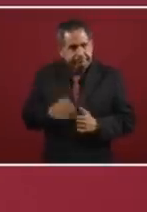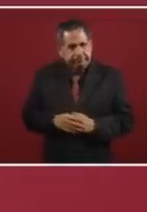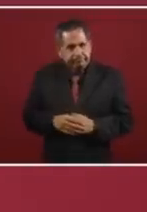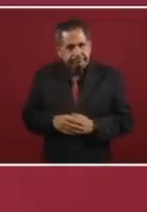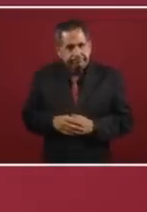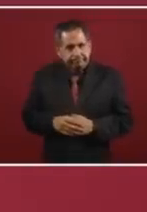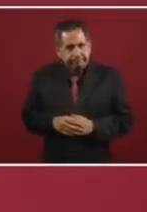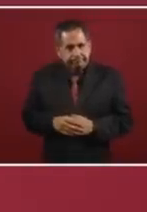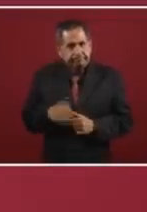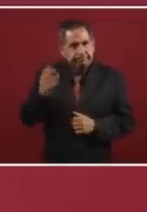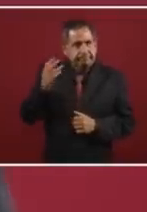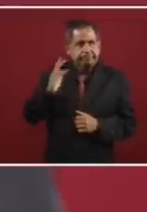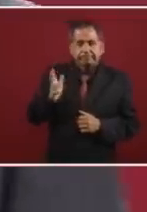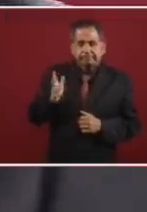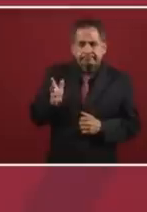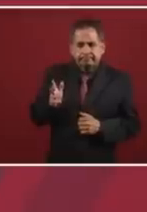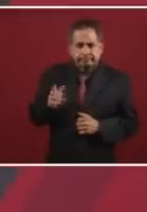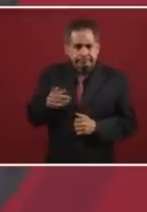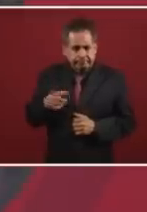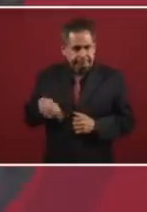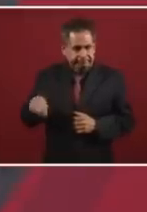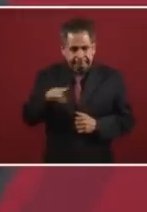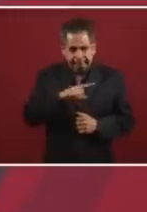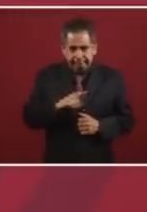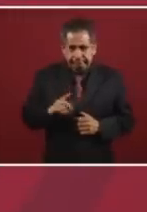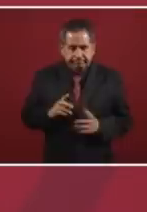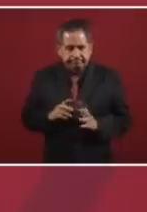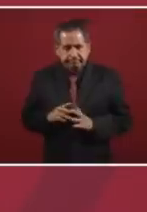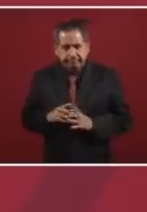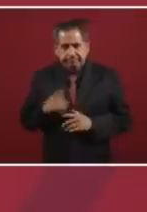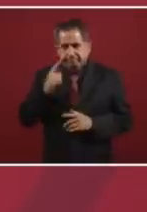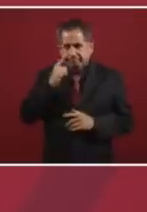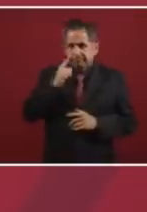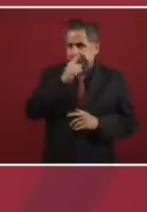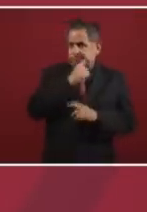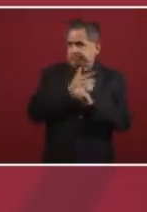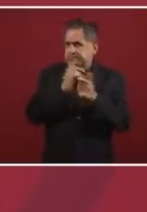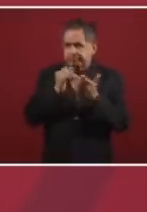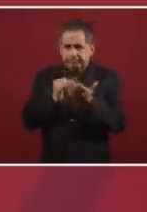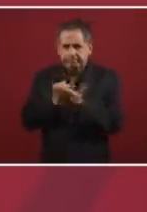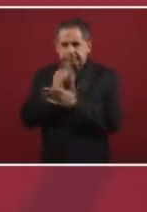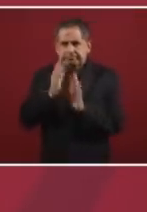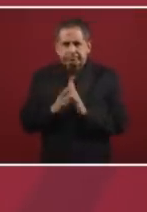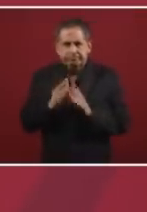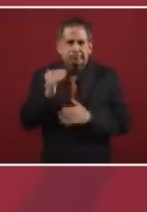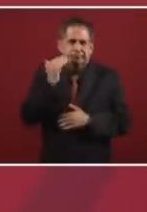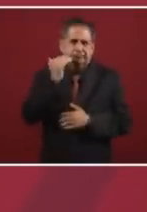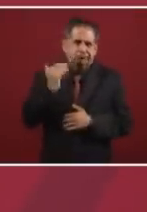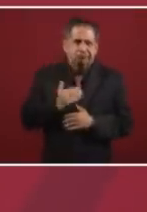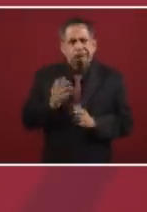en el mejor de los casos a una democracia imperfecta